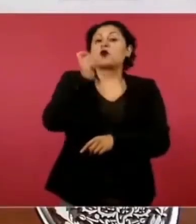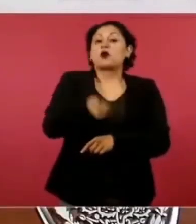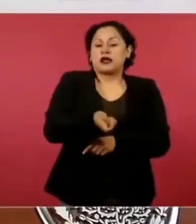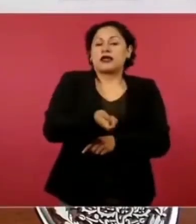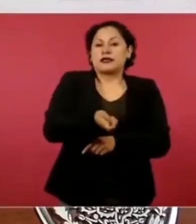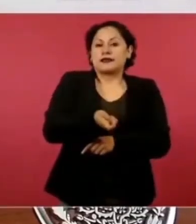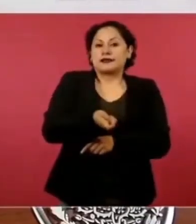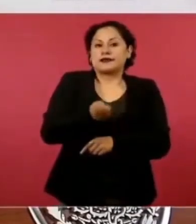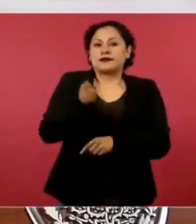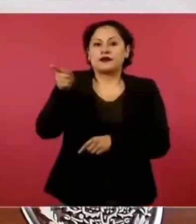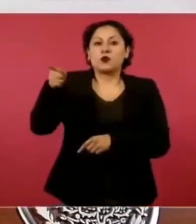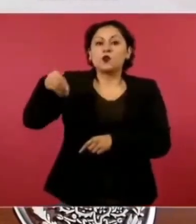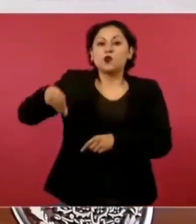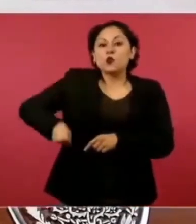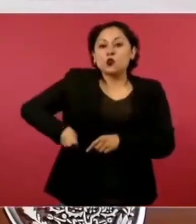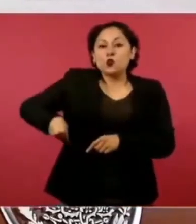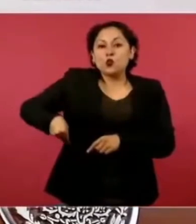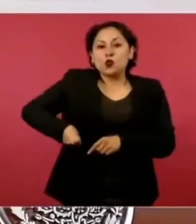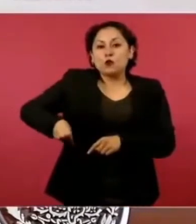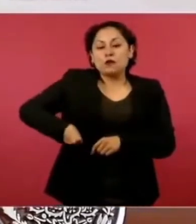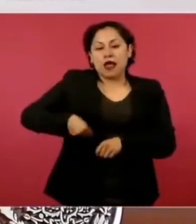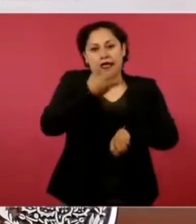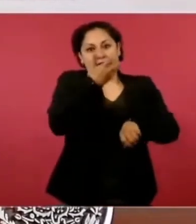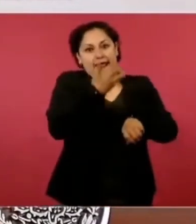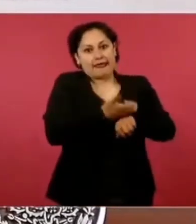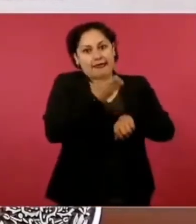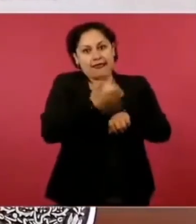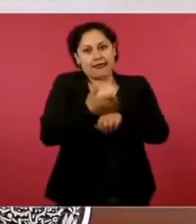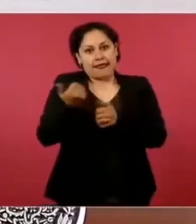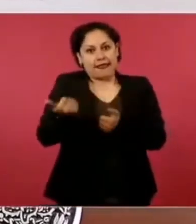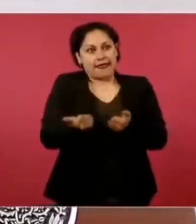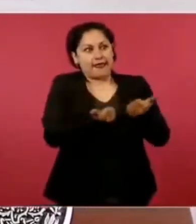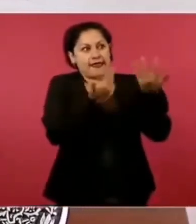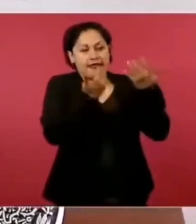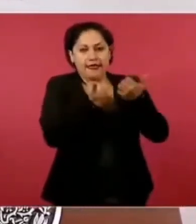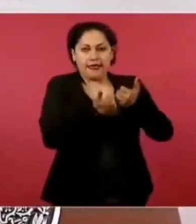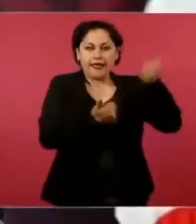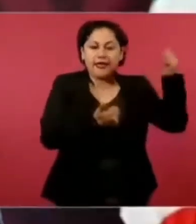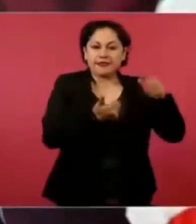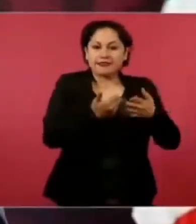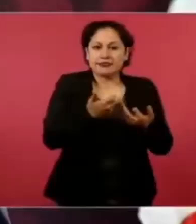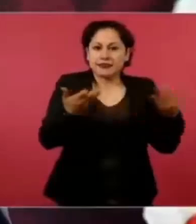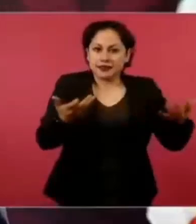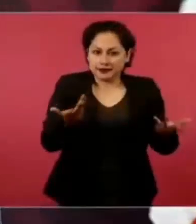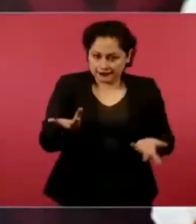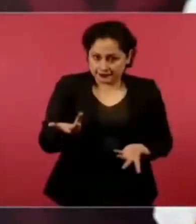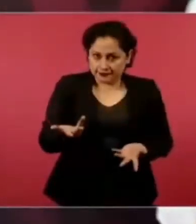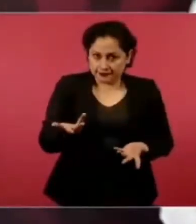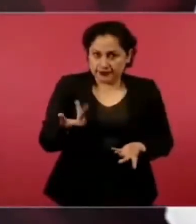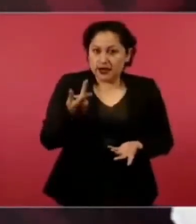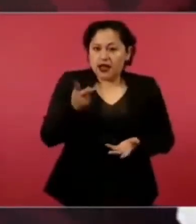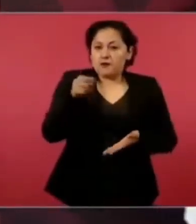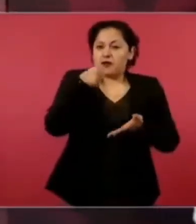el perder más de la mitad de nuestro territorio. Y el argumento de Alamán es,